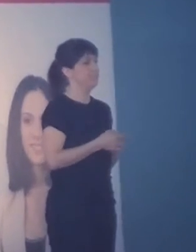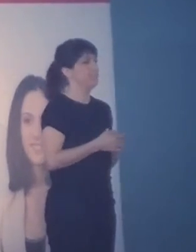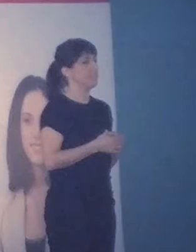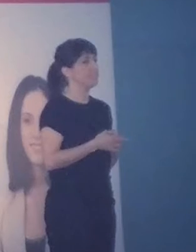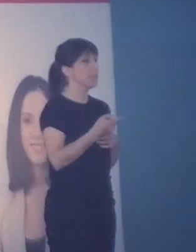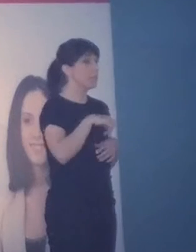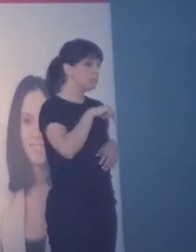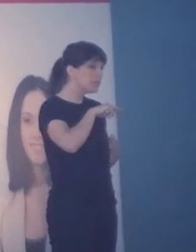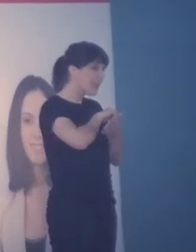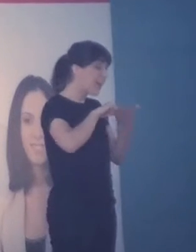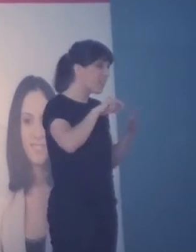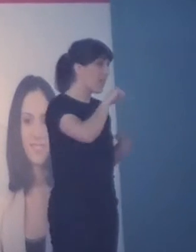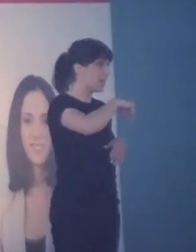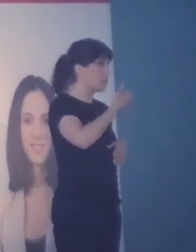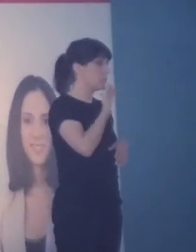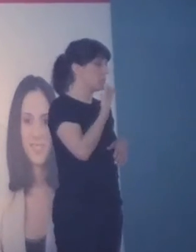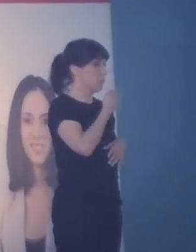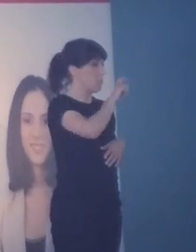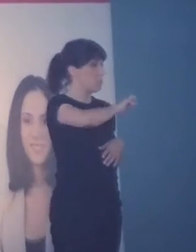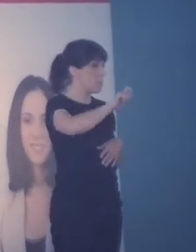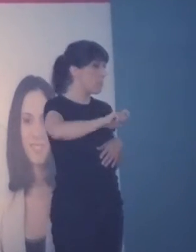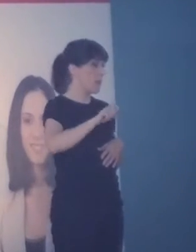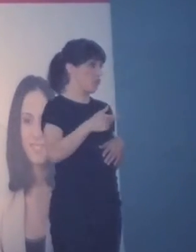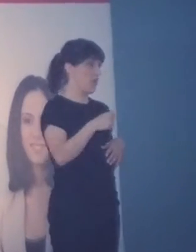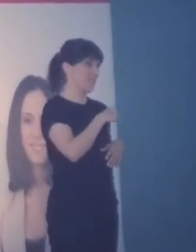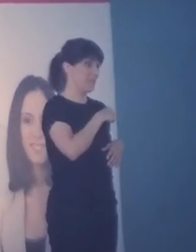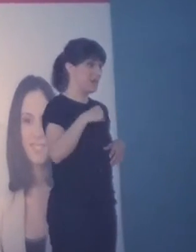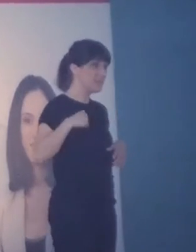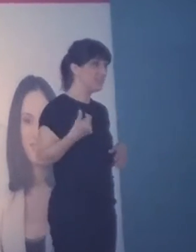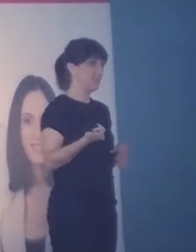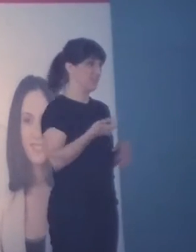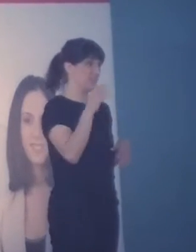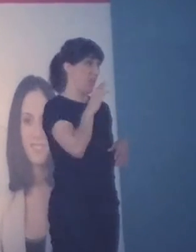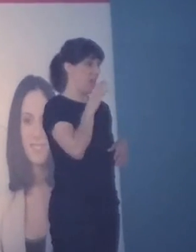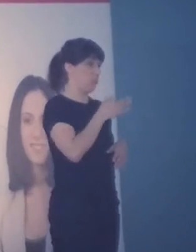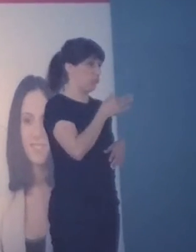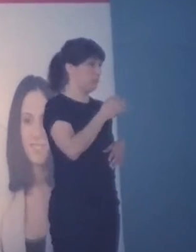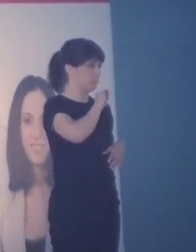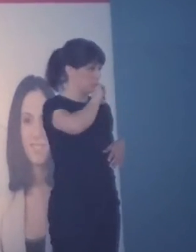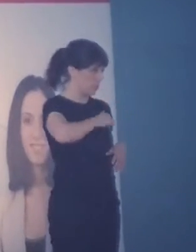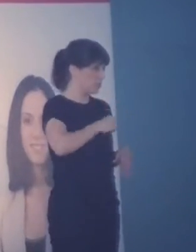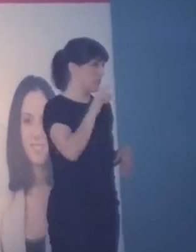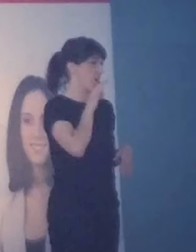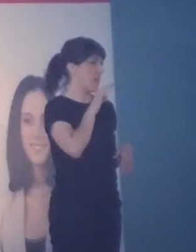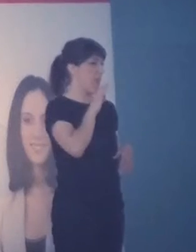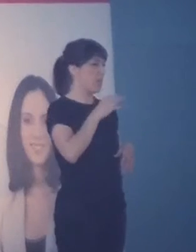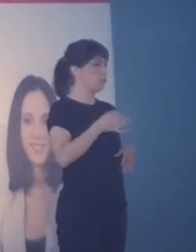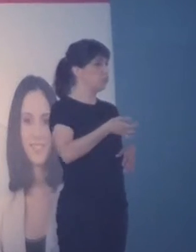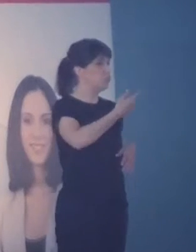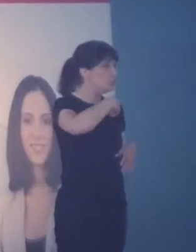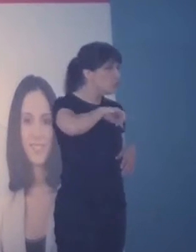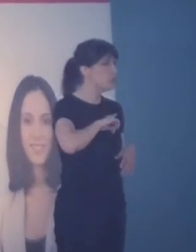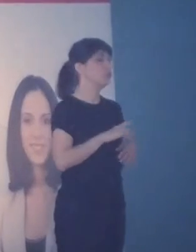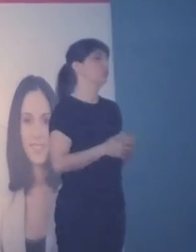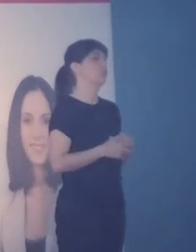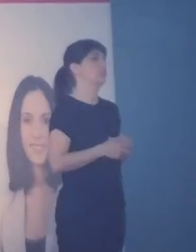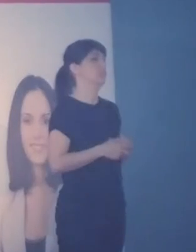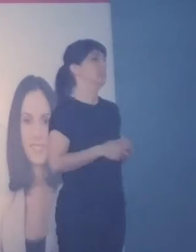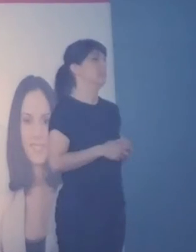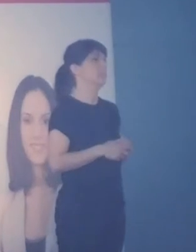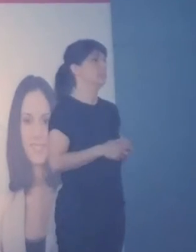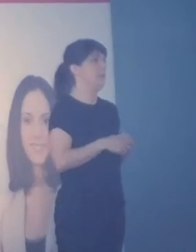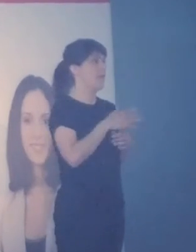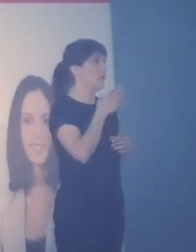os independentistas galegos, os nacionalistas galegos, estamos en